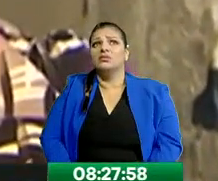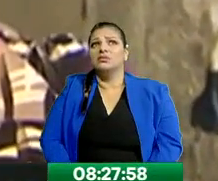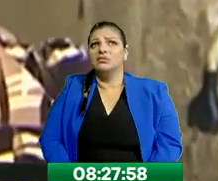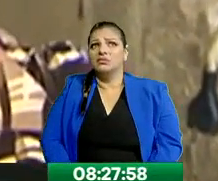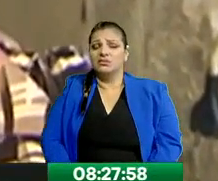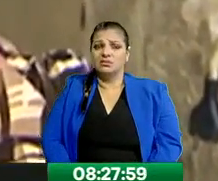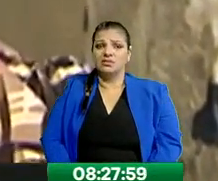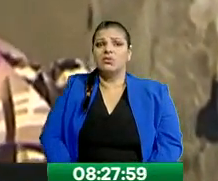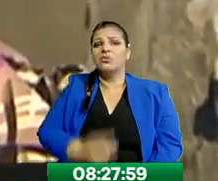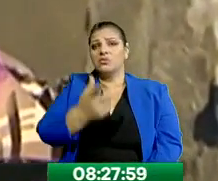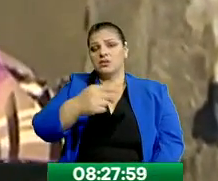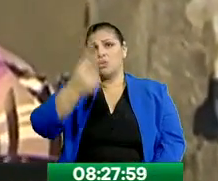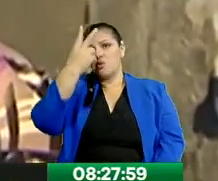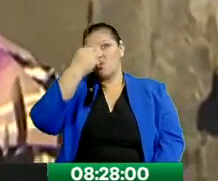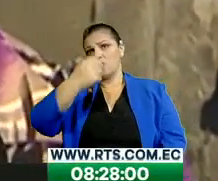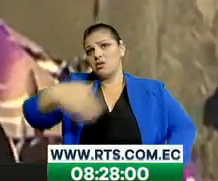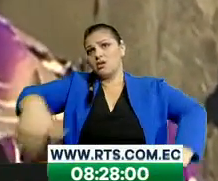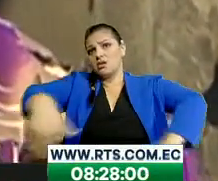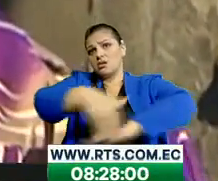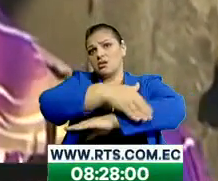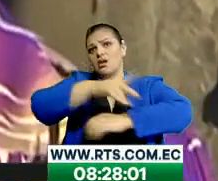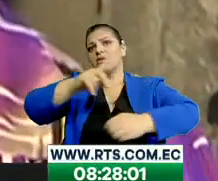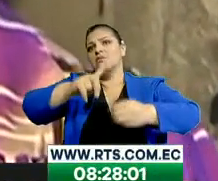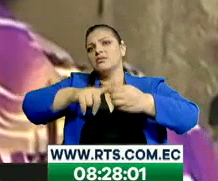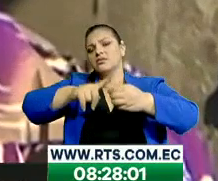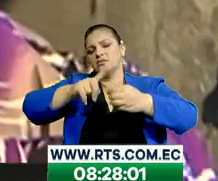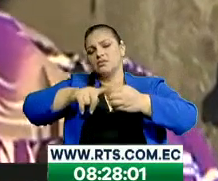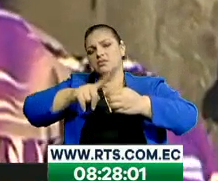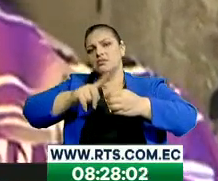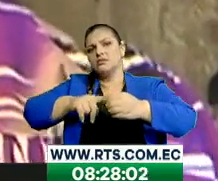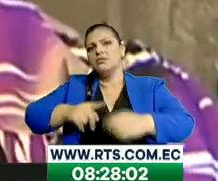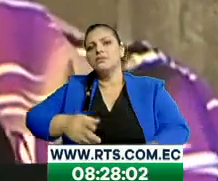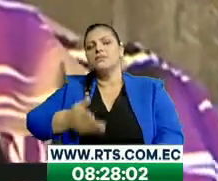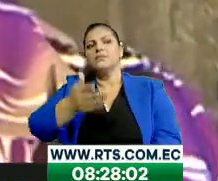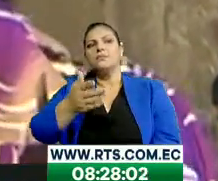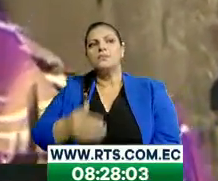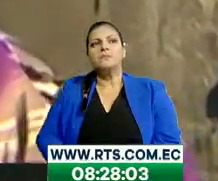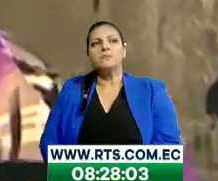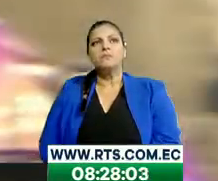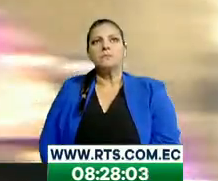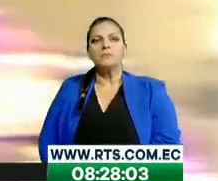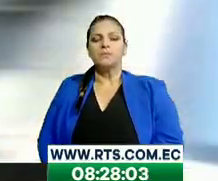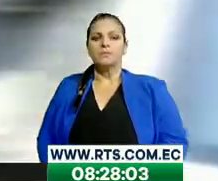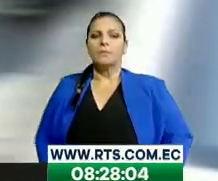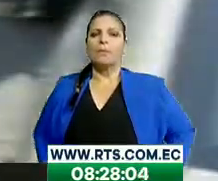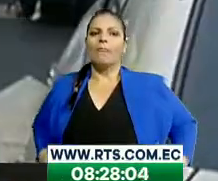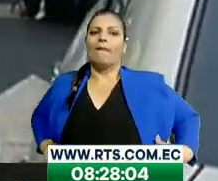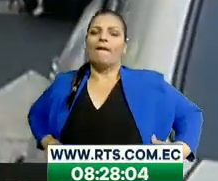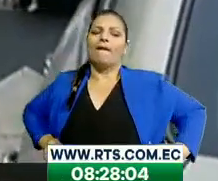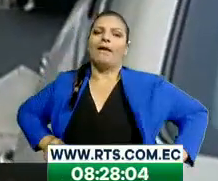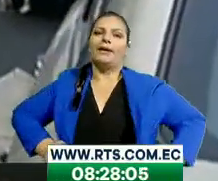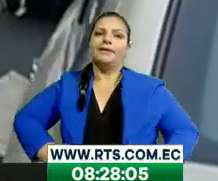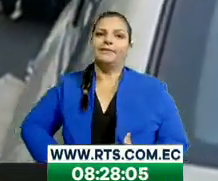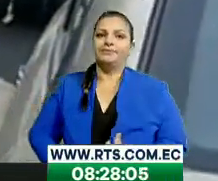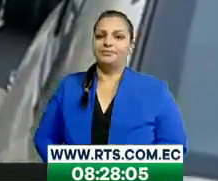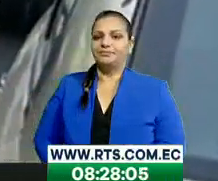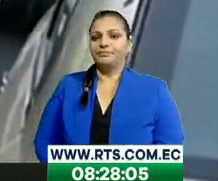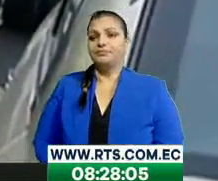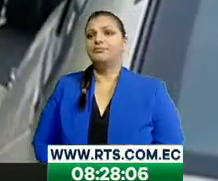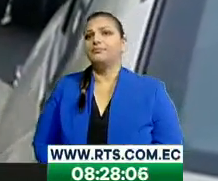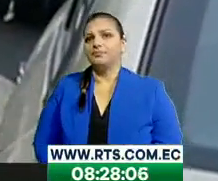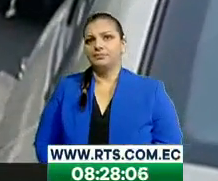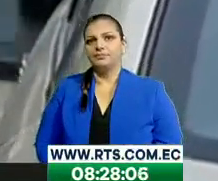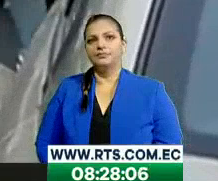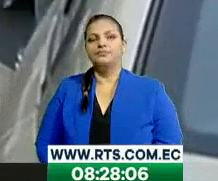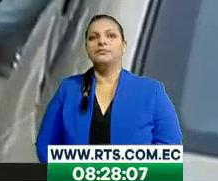en la calle Quito. Ella caminó, dice, para el colegio y ellos se fueron largo en el carro, en el taxi. Y ahí es que se la ha llevado al hotel. Sus familiares aseguran que ellos